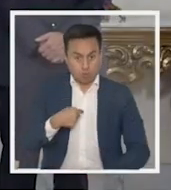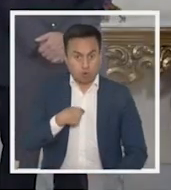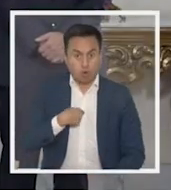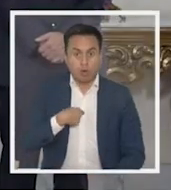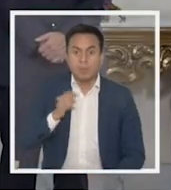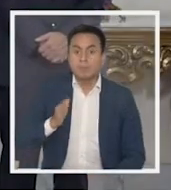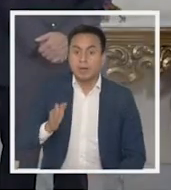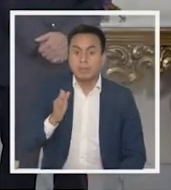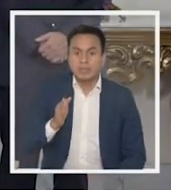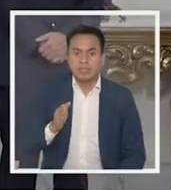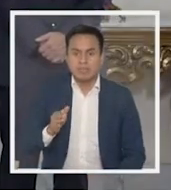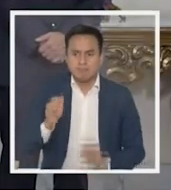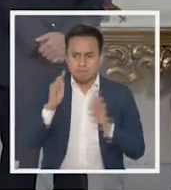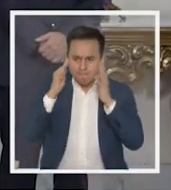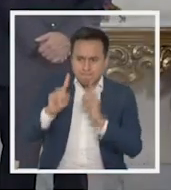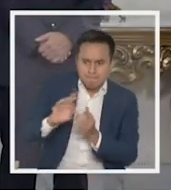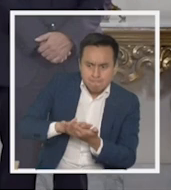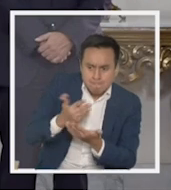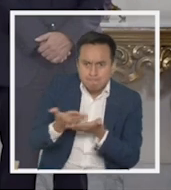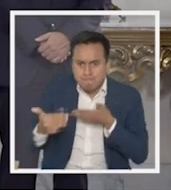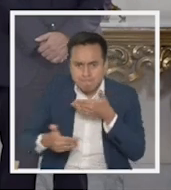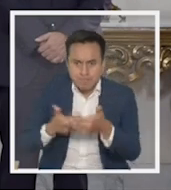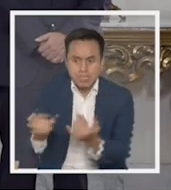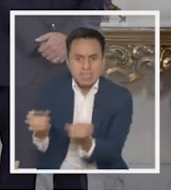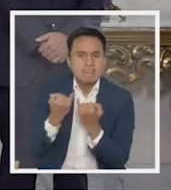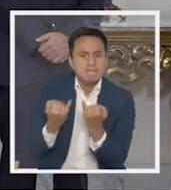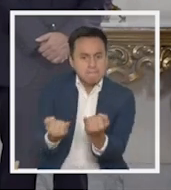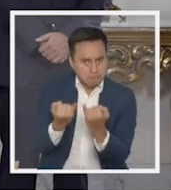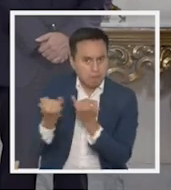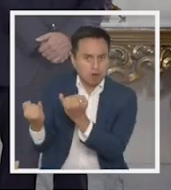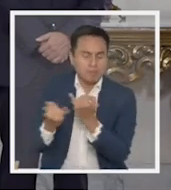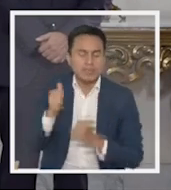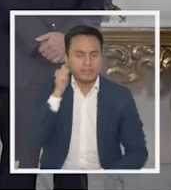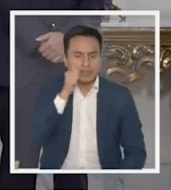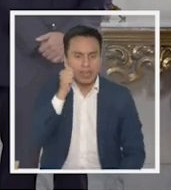informes diarios y cotidianos, sin por ello dejar de